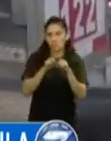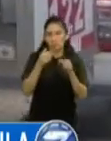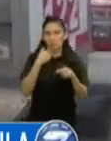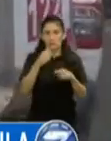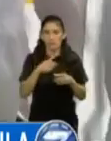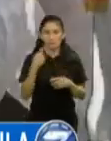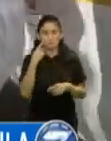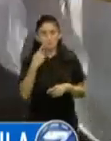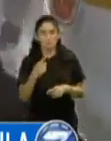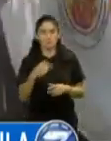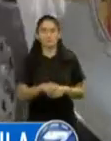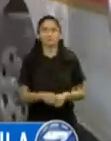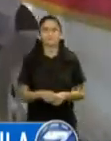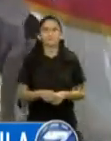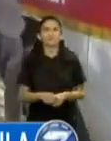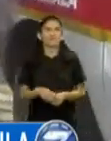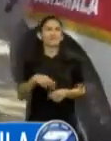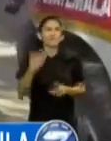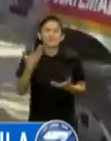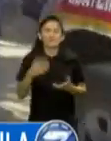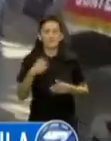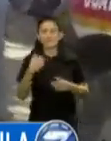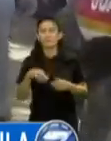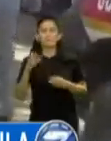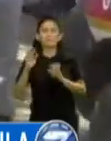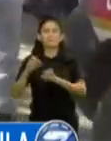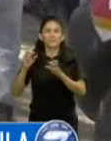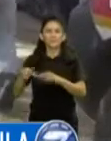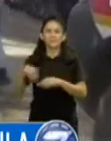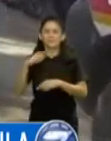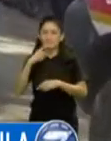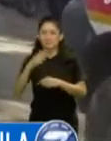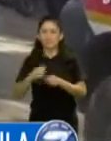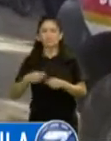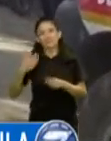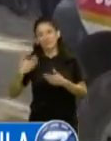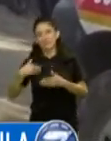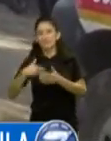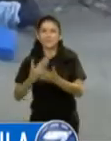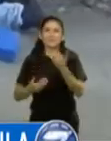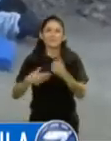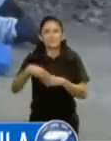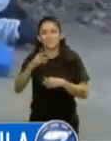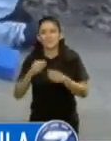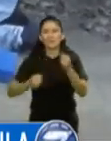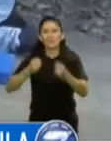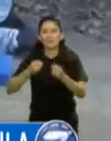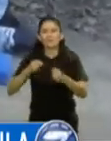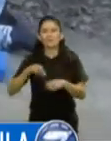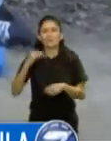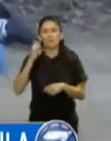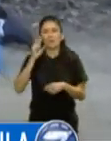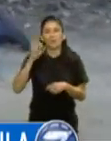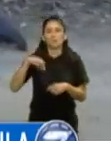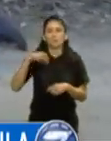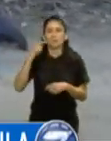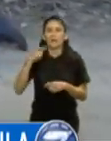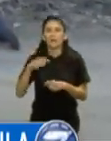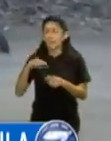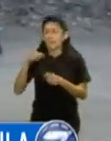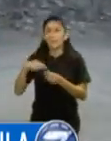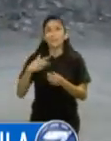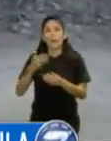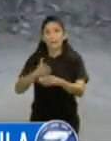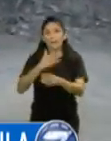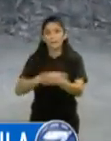Lo que parecía un viaje normal para los tripulantes de un vehículo tipo pick-up que retornaban de una fiesta de matrimonio terminó en una terrible tragedia,